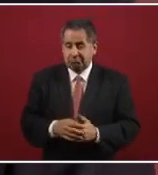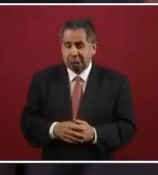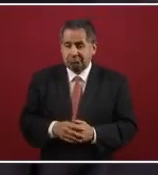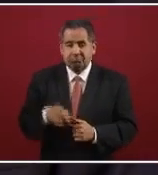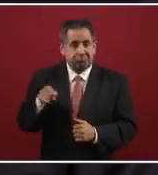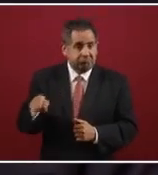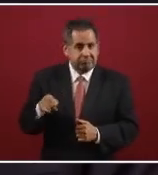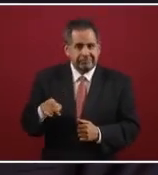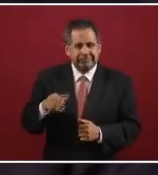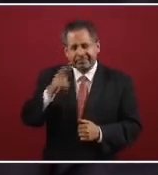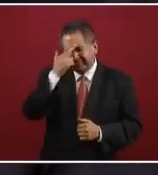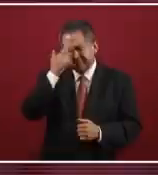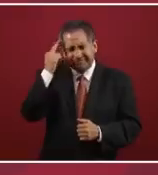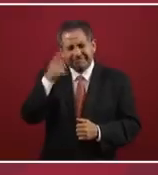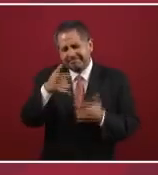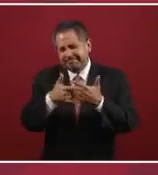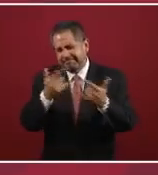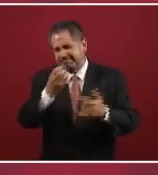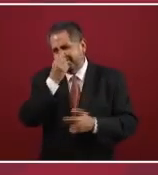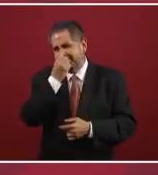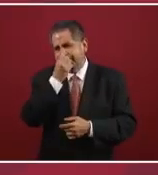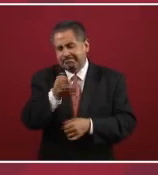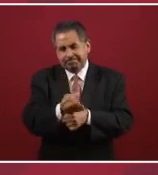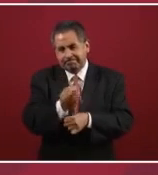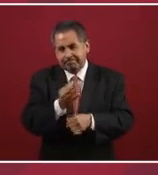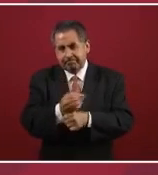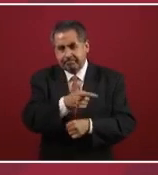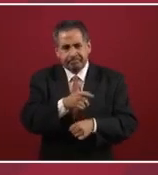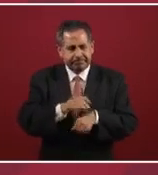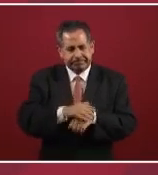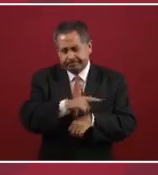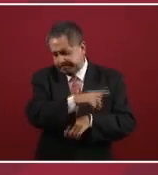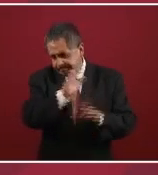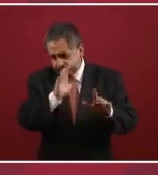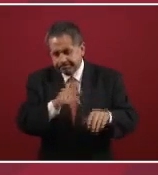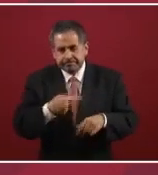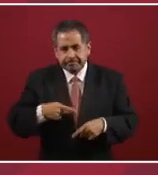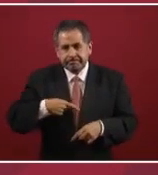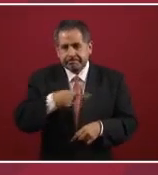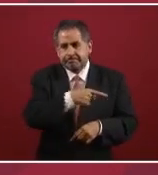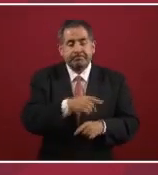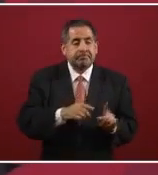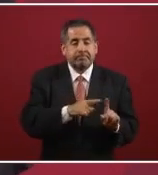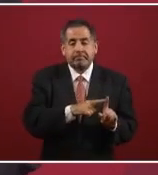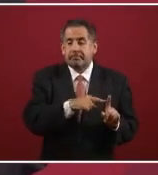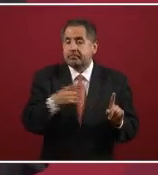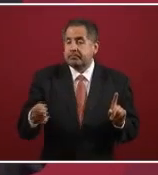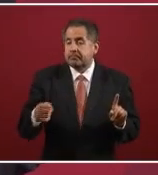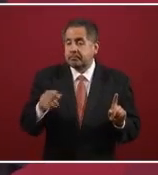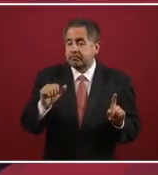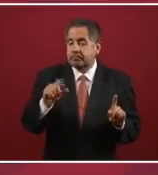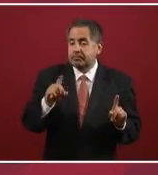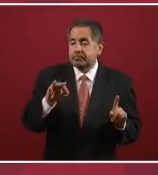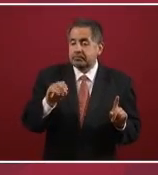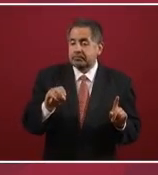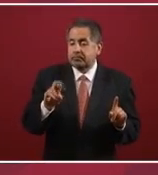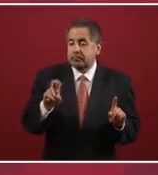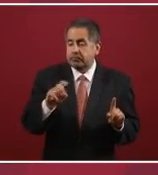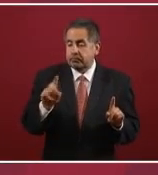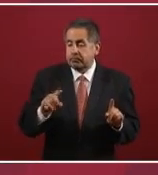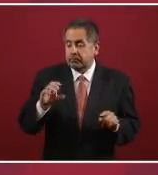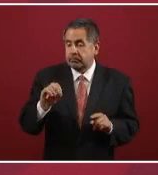hay una anécdota buenísima de un amigo de don adolfo ruiz cortines